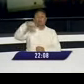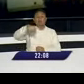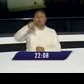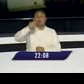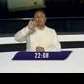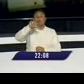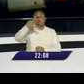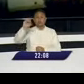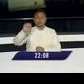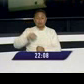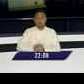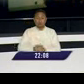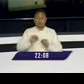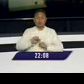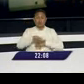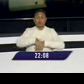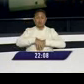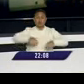habría